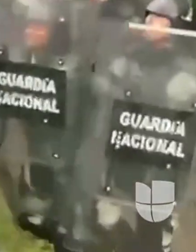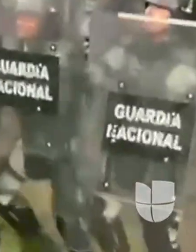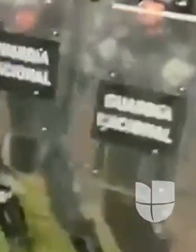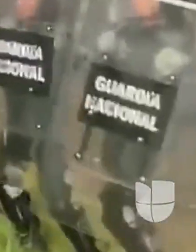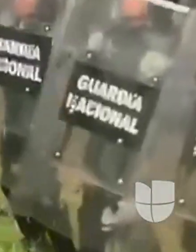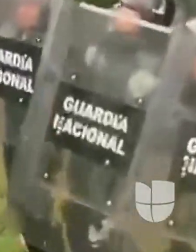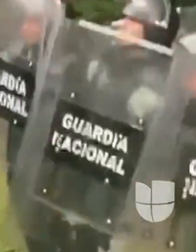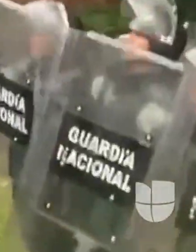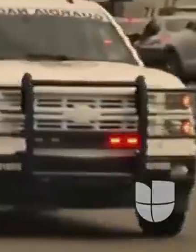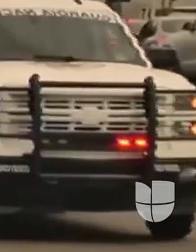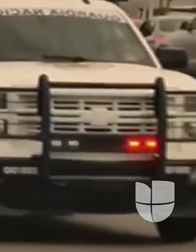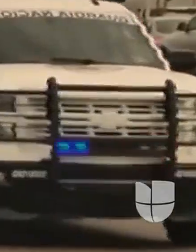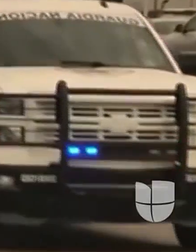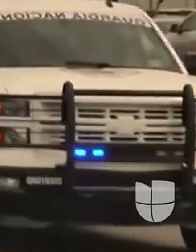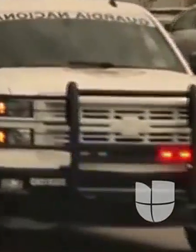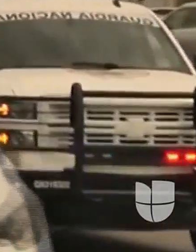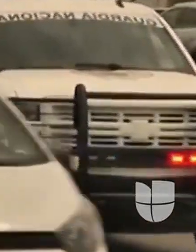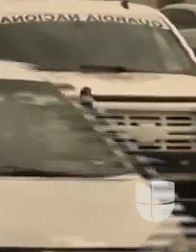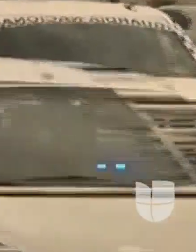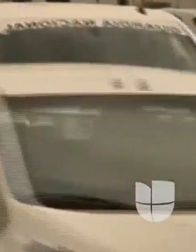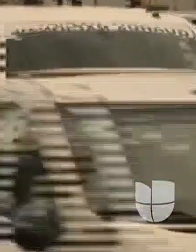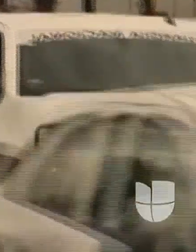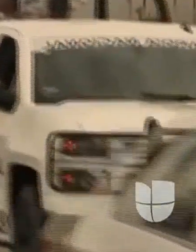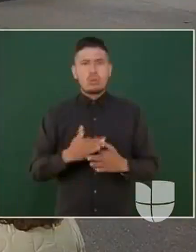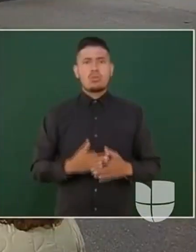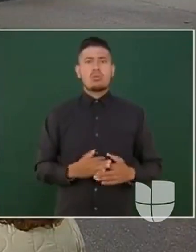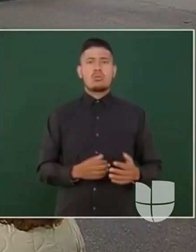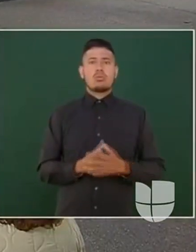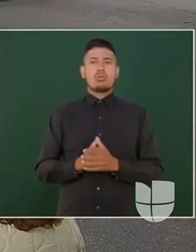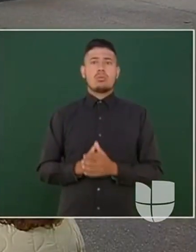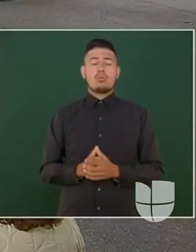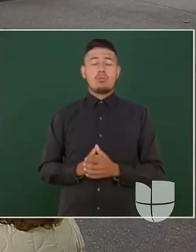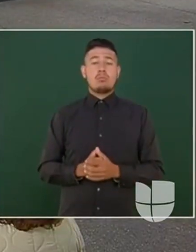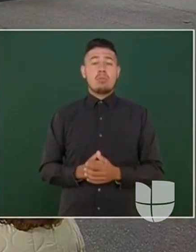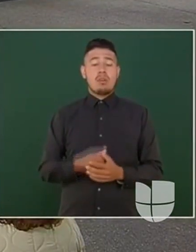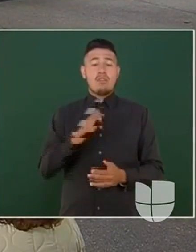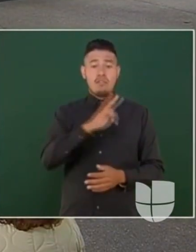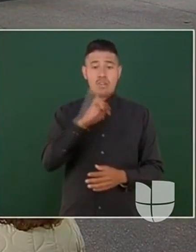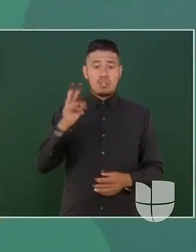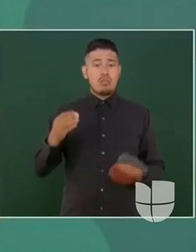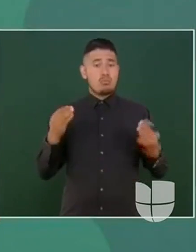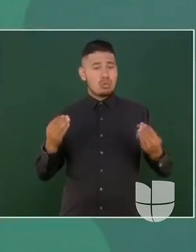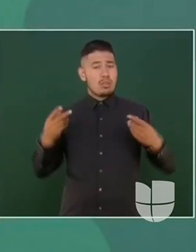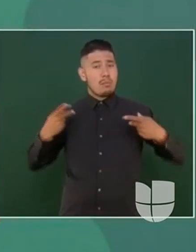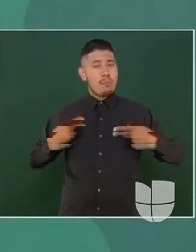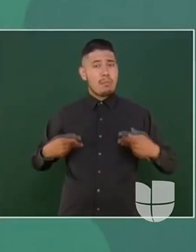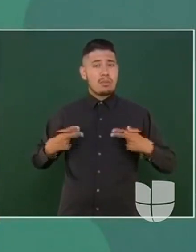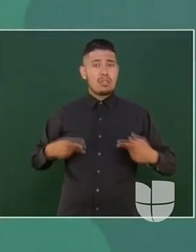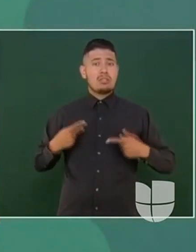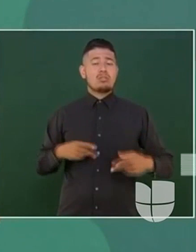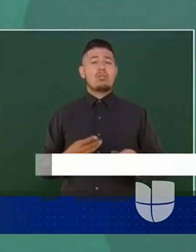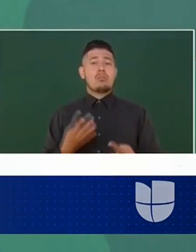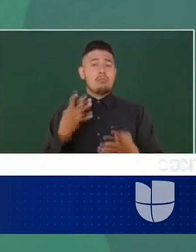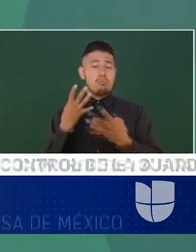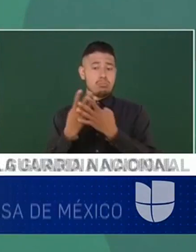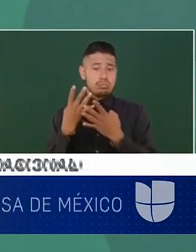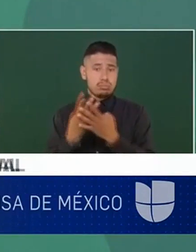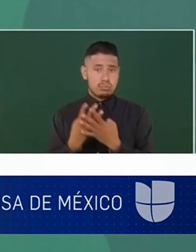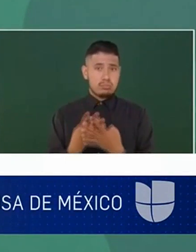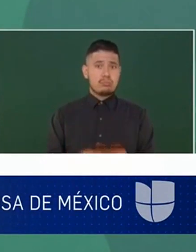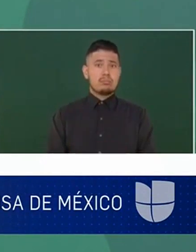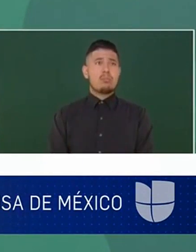de migrantes y la vigilancia de las vías de comunicación. A la fecha tenemos mucho personal que está en